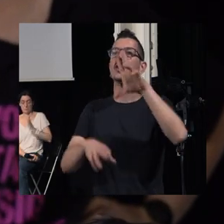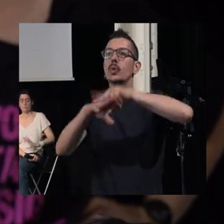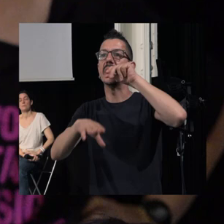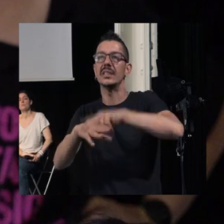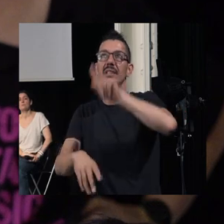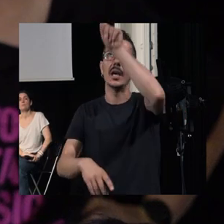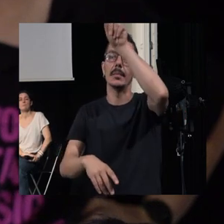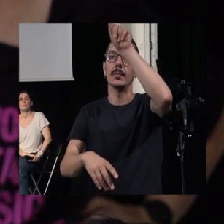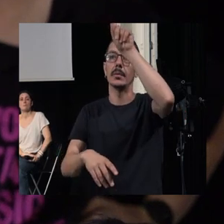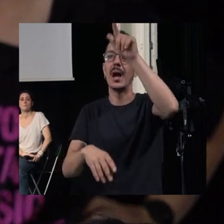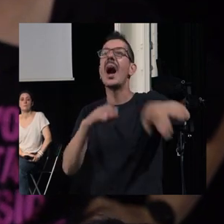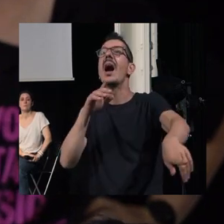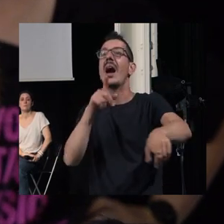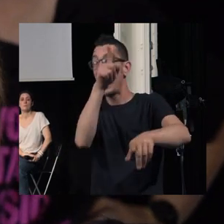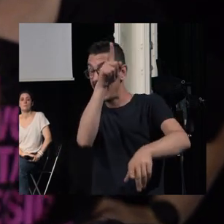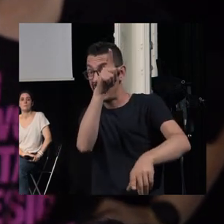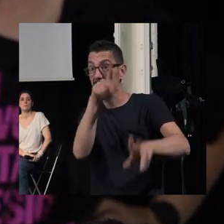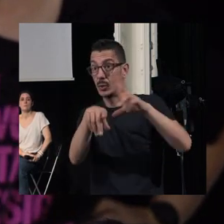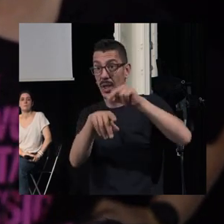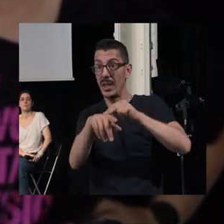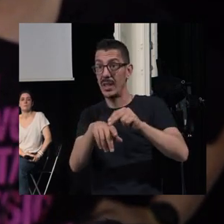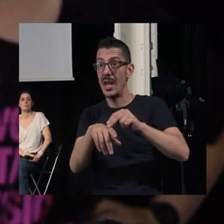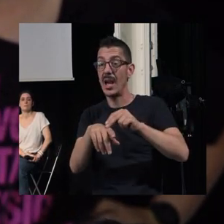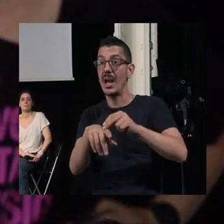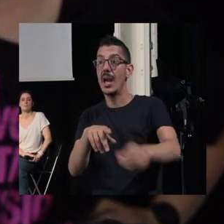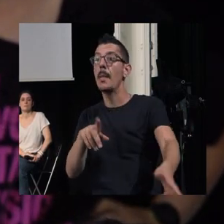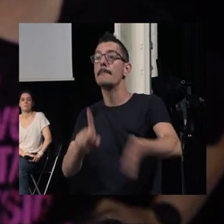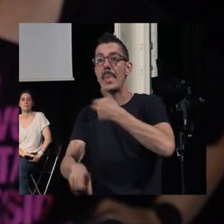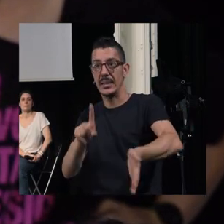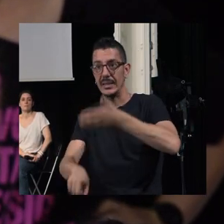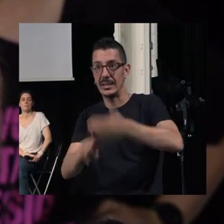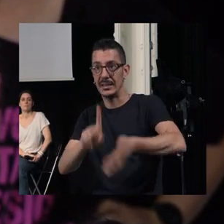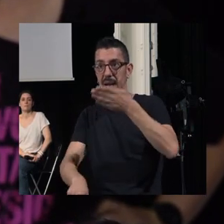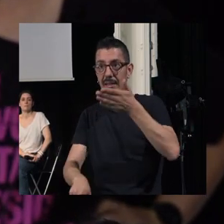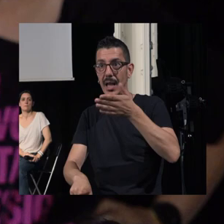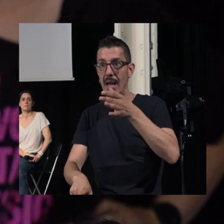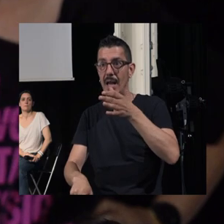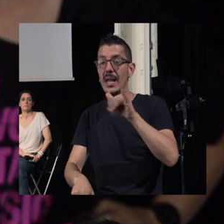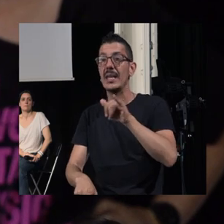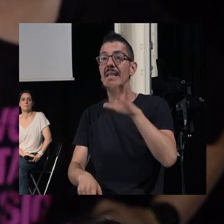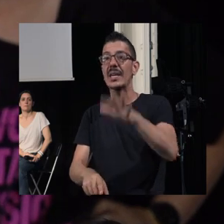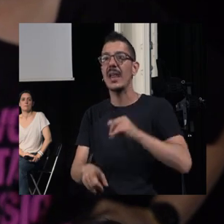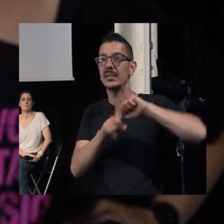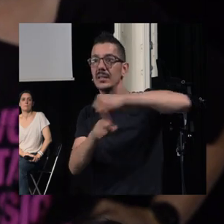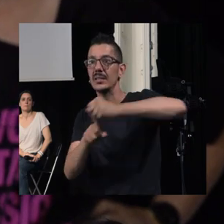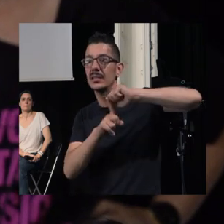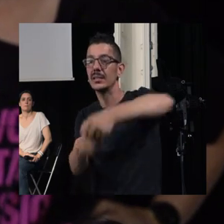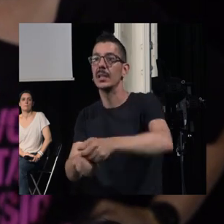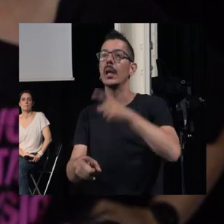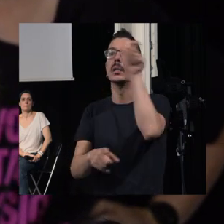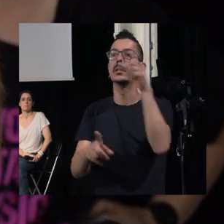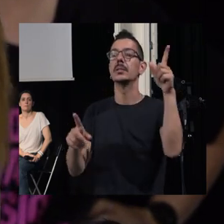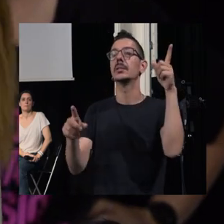está maltratando, que está violentando a sus trabajadoras sexuales, está